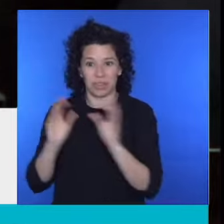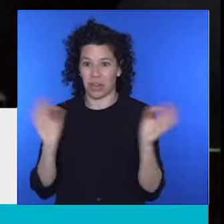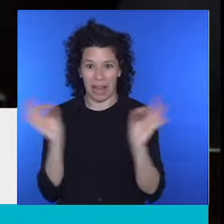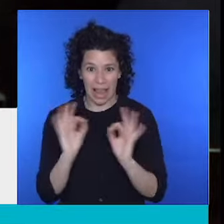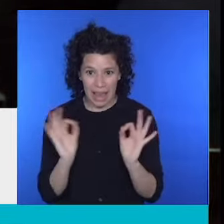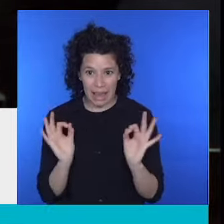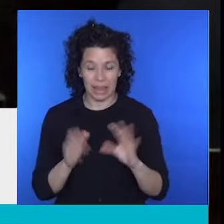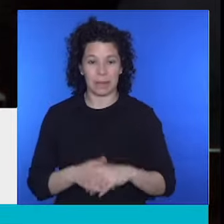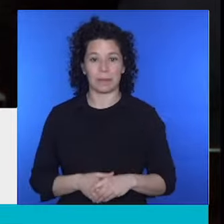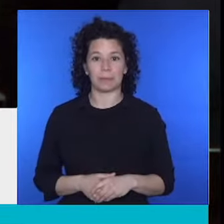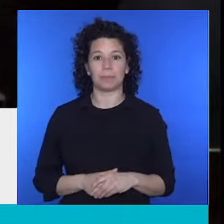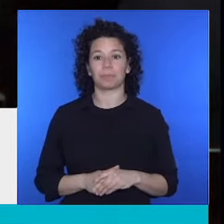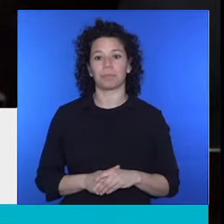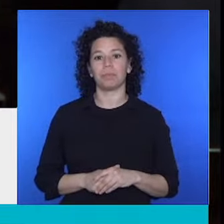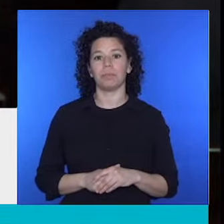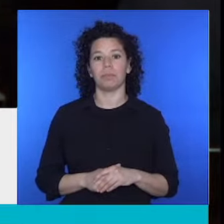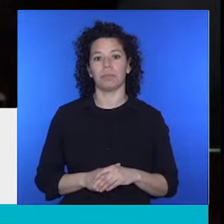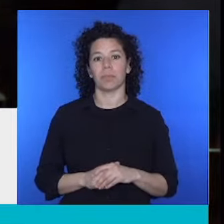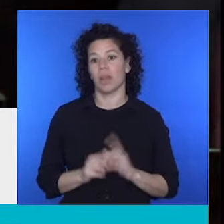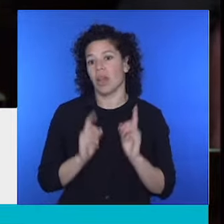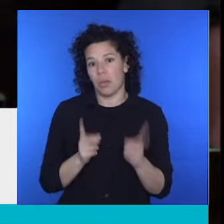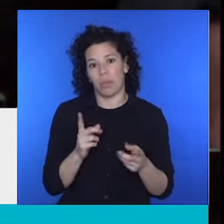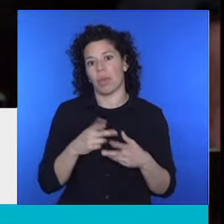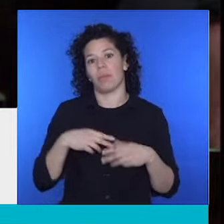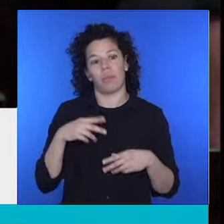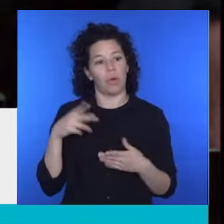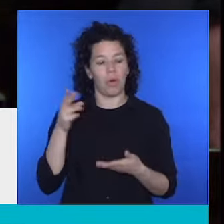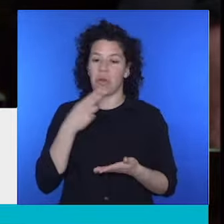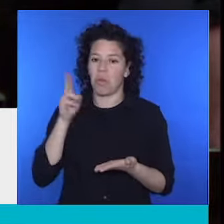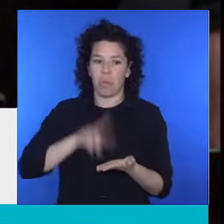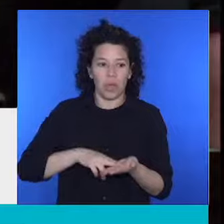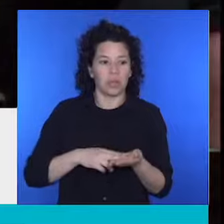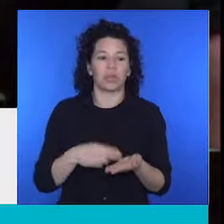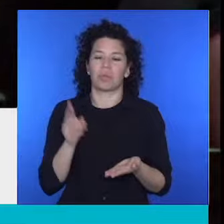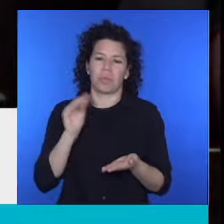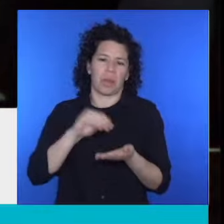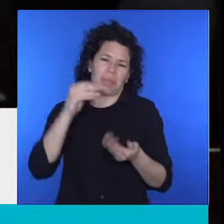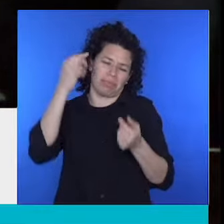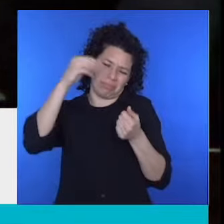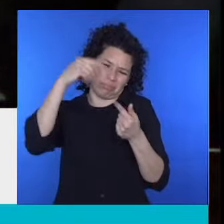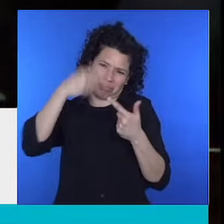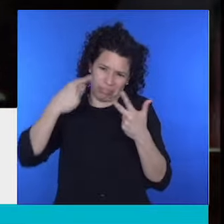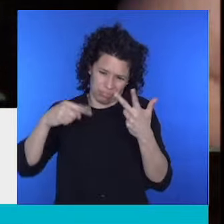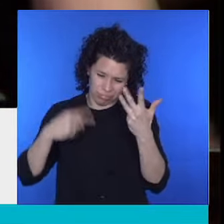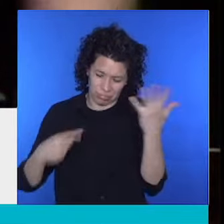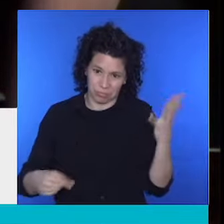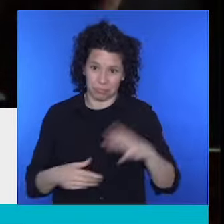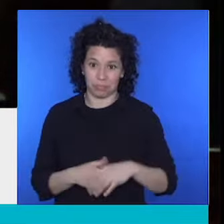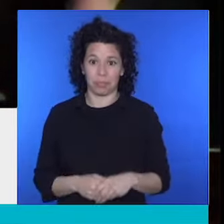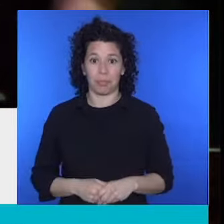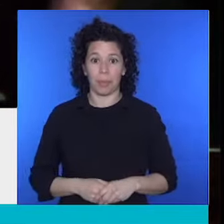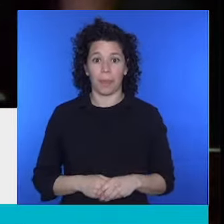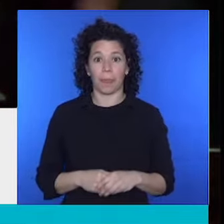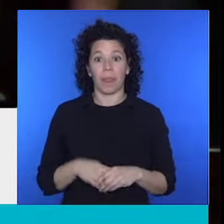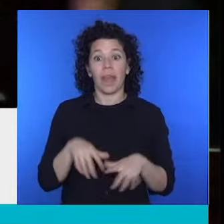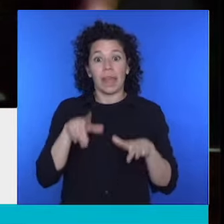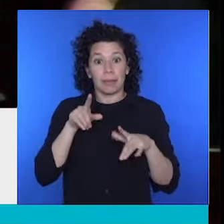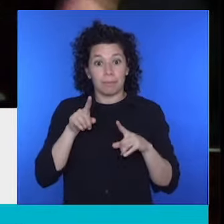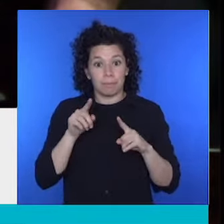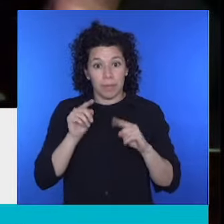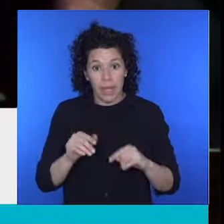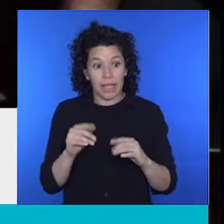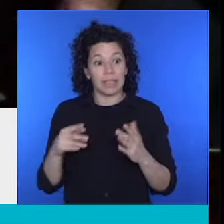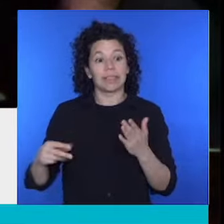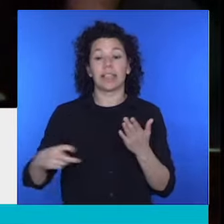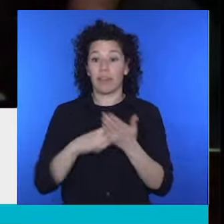de tampoco impuestos a las inversiones etcétera etcétera etcétera esa estabilidad fiscal que que